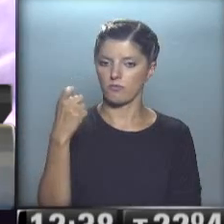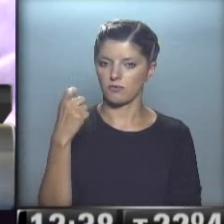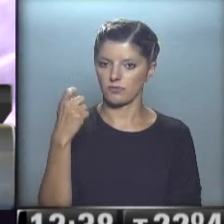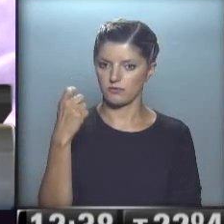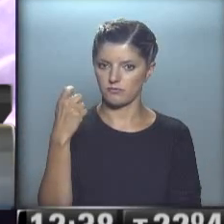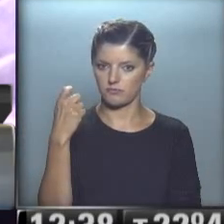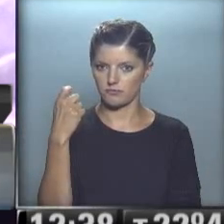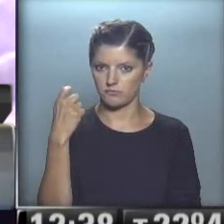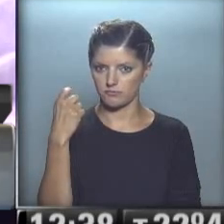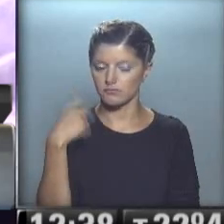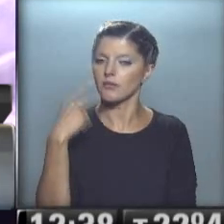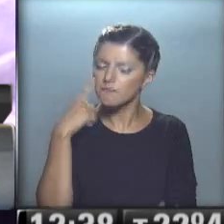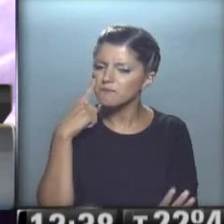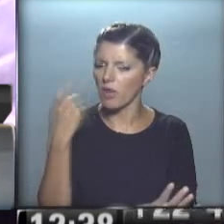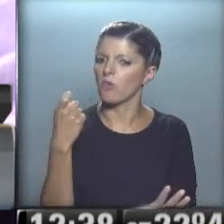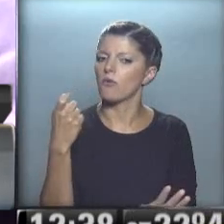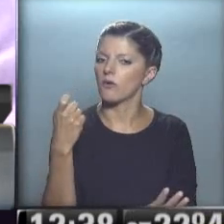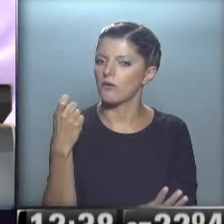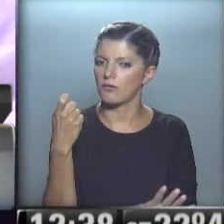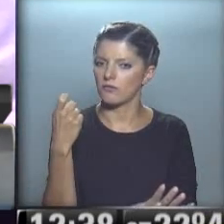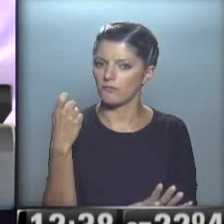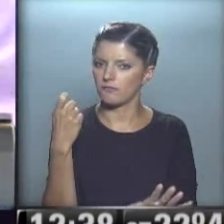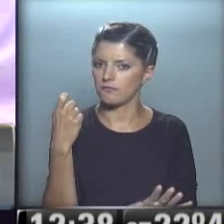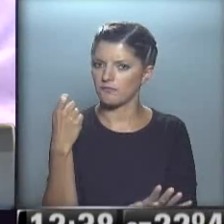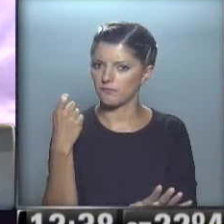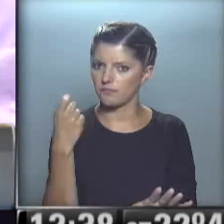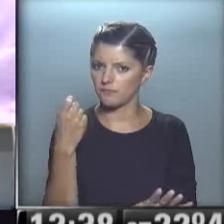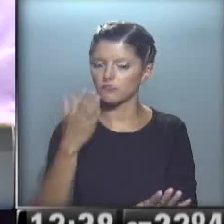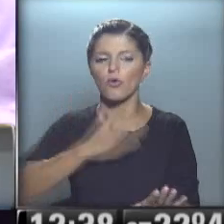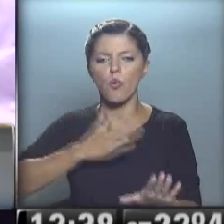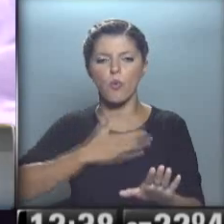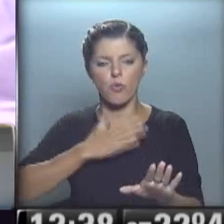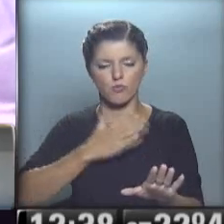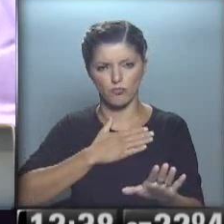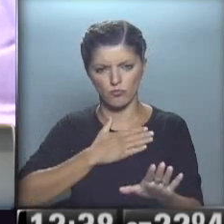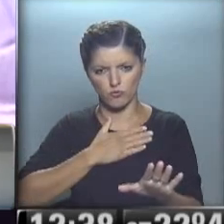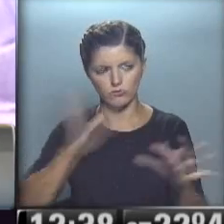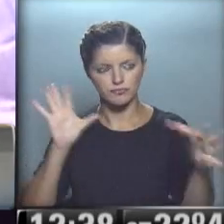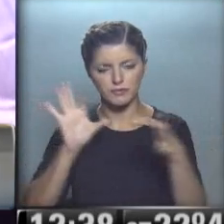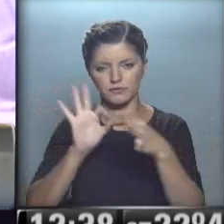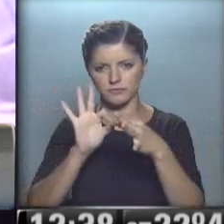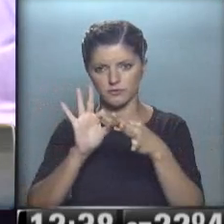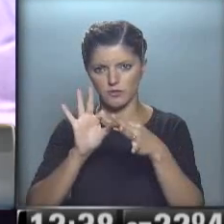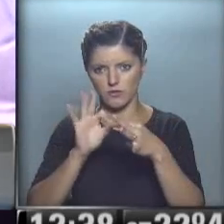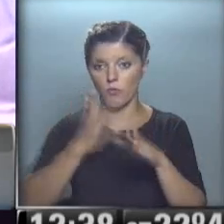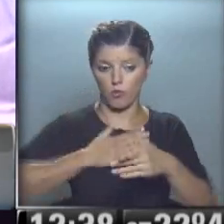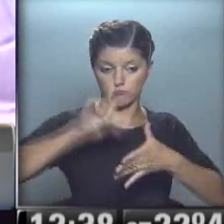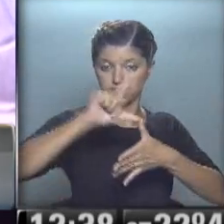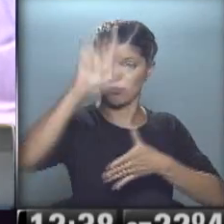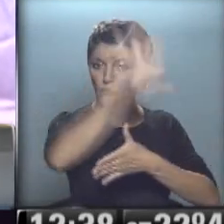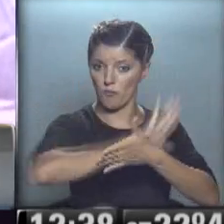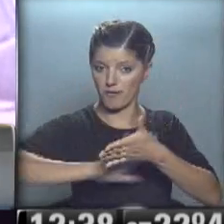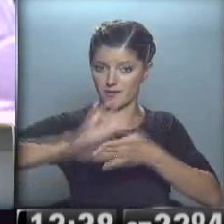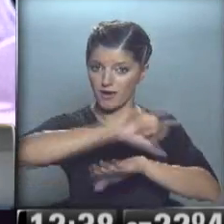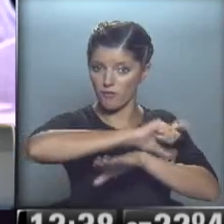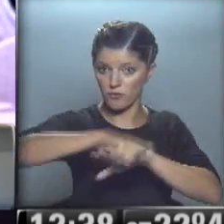también pasa por identificar también Cuál va a ser nuestra relación como región